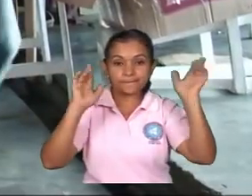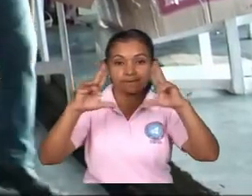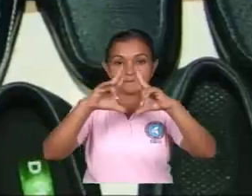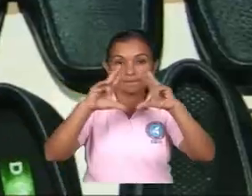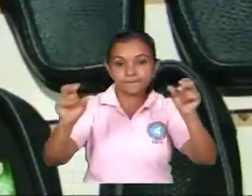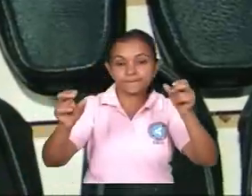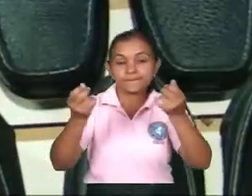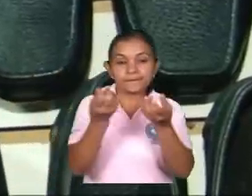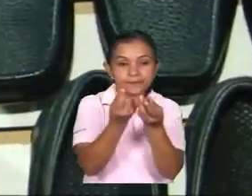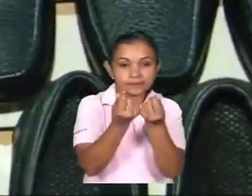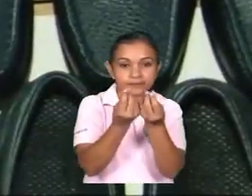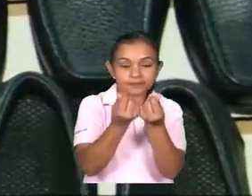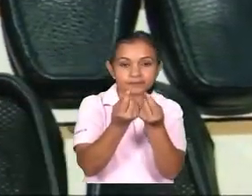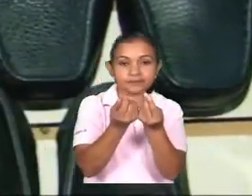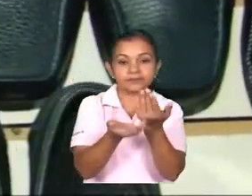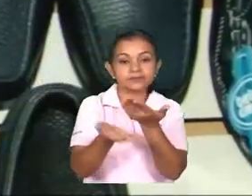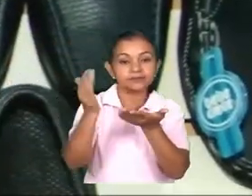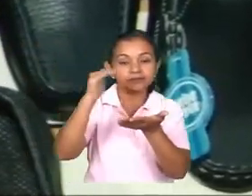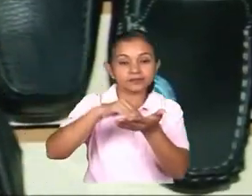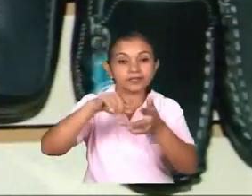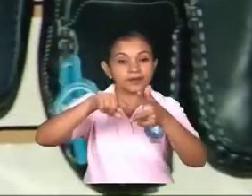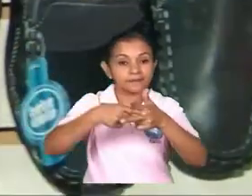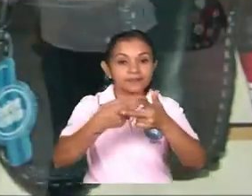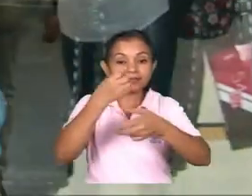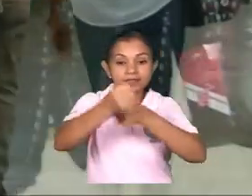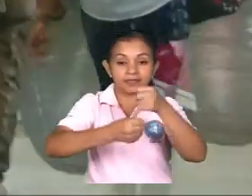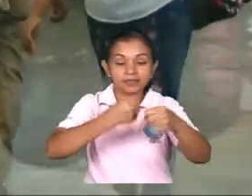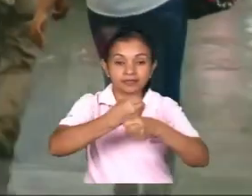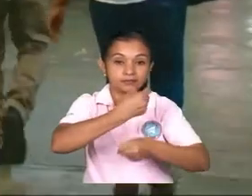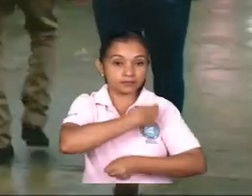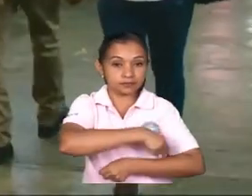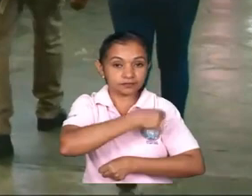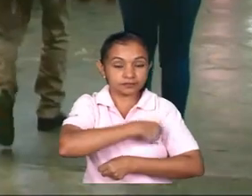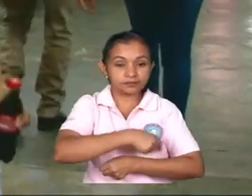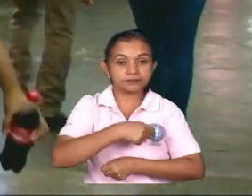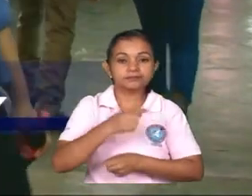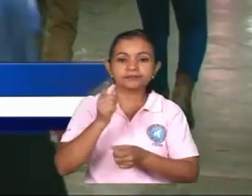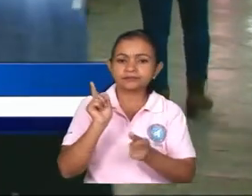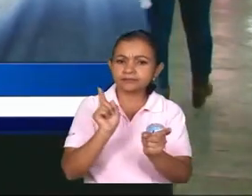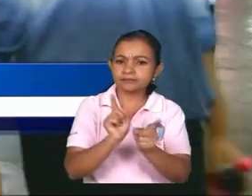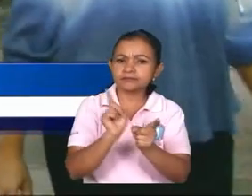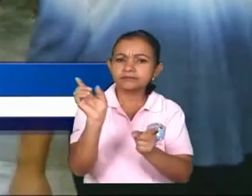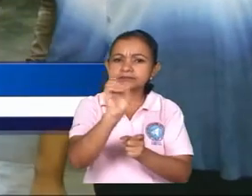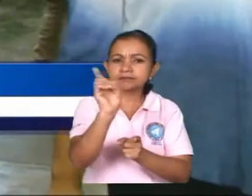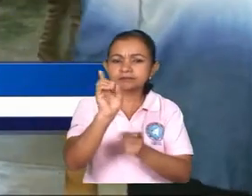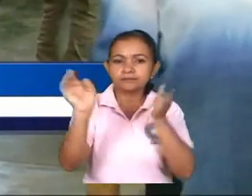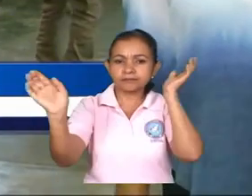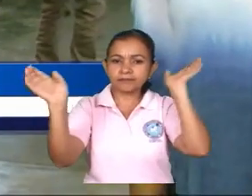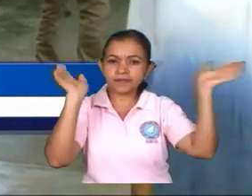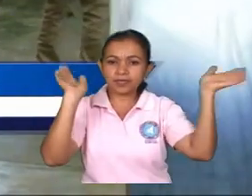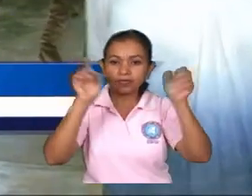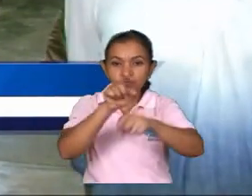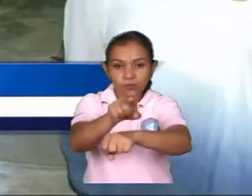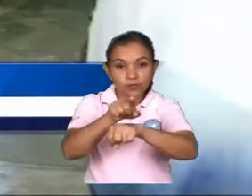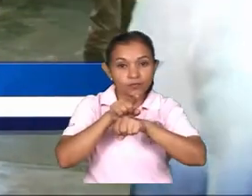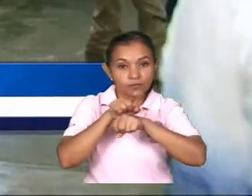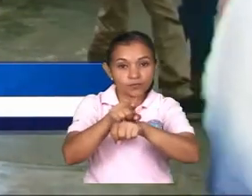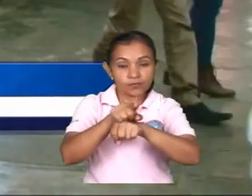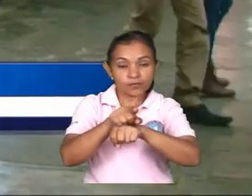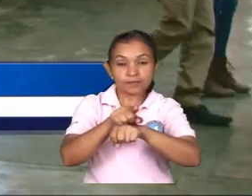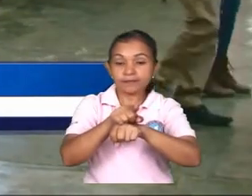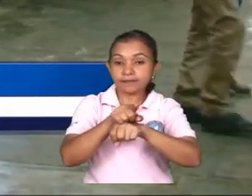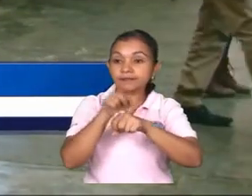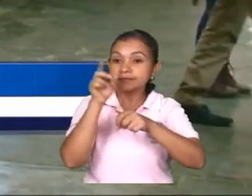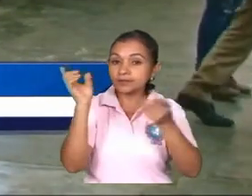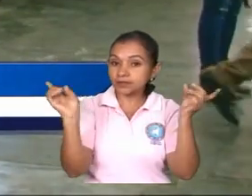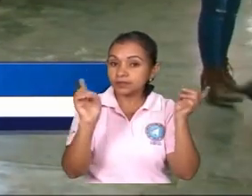de la economía se activa con el regreso del año escolar. Nos encontramos precisamente en las inmediaciones del mercado Roberto Güemes, donde